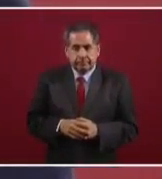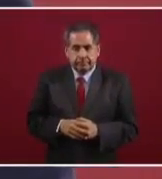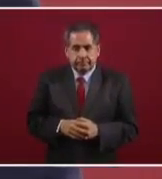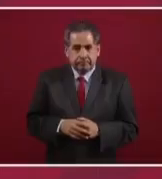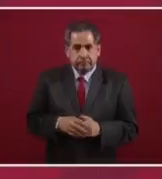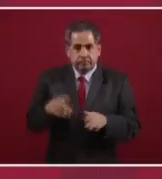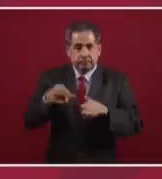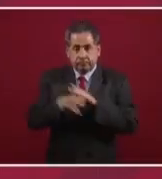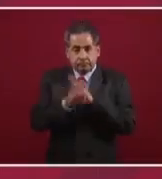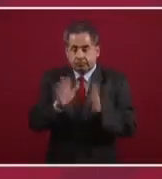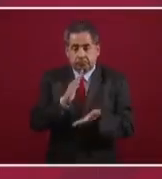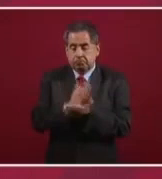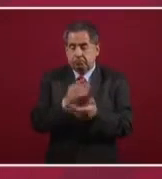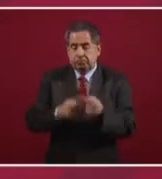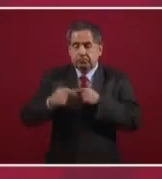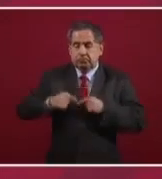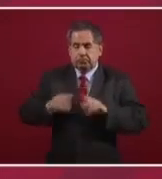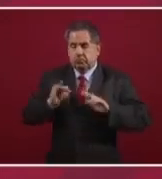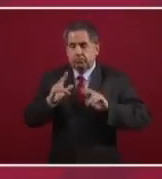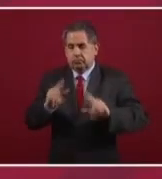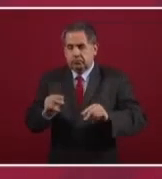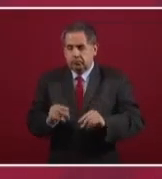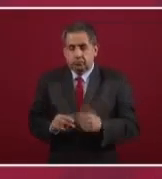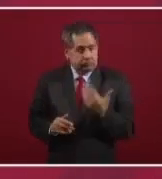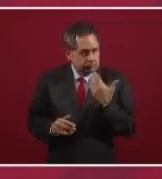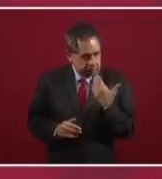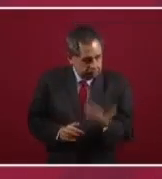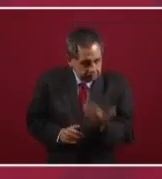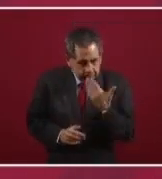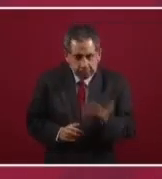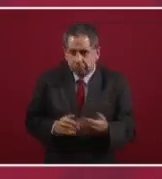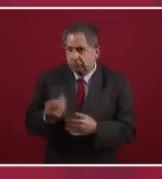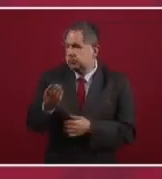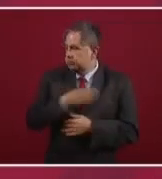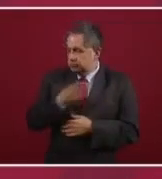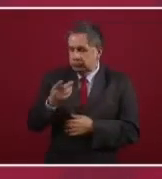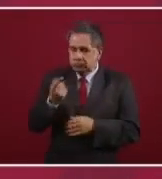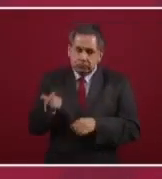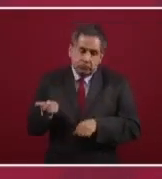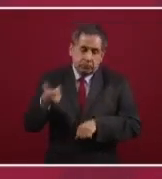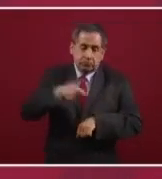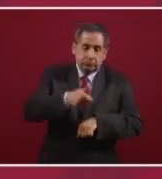dan para atrás. Yo celebro que esto